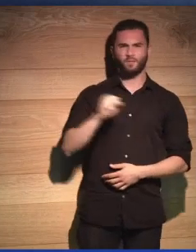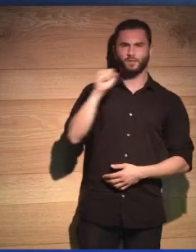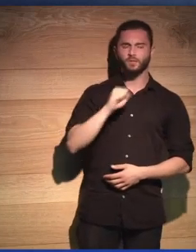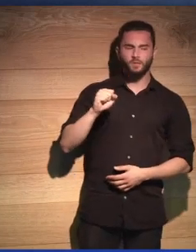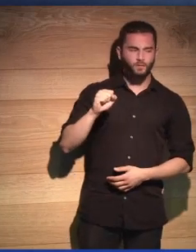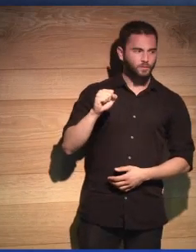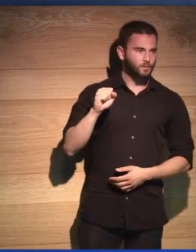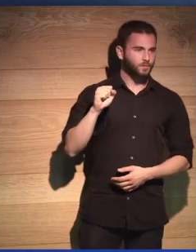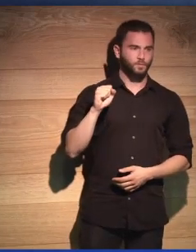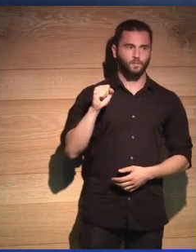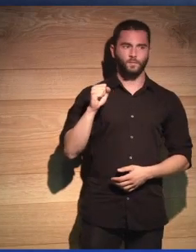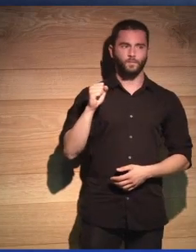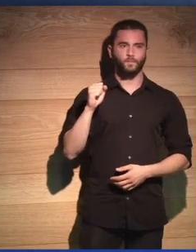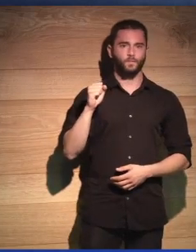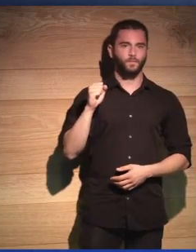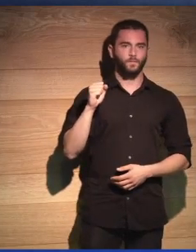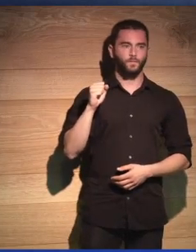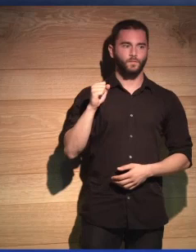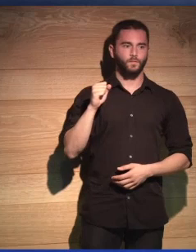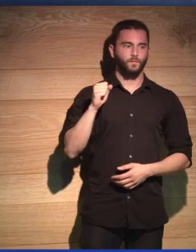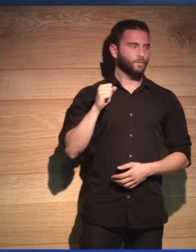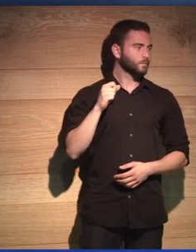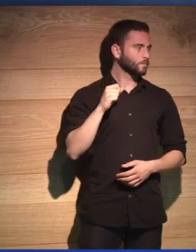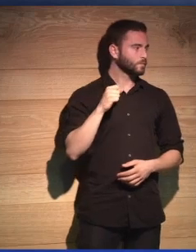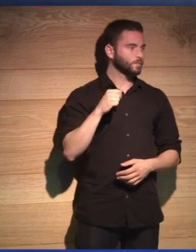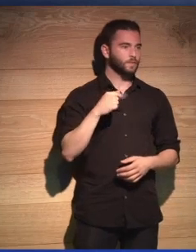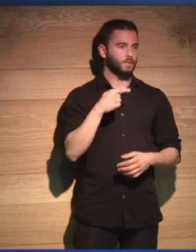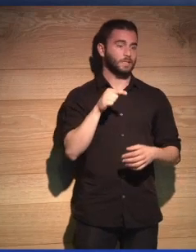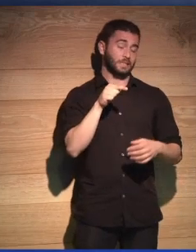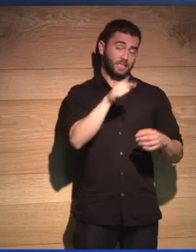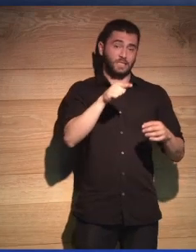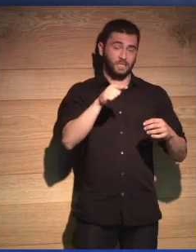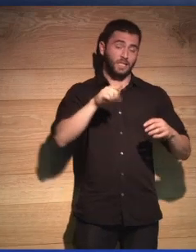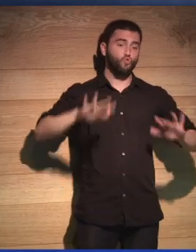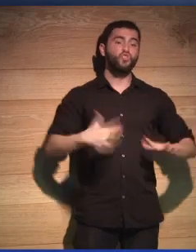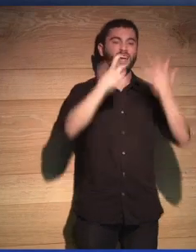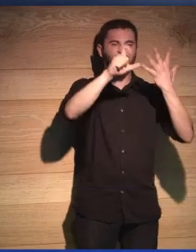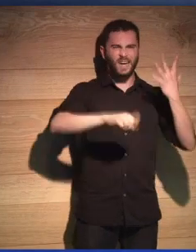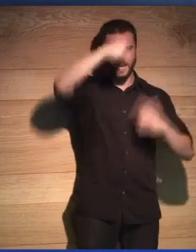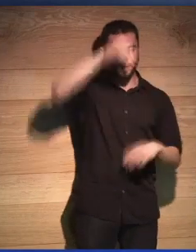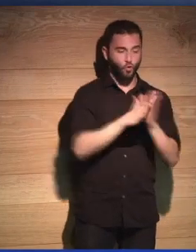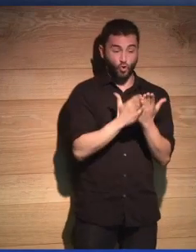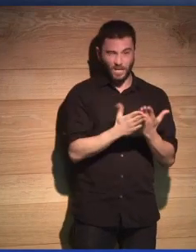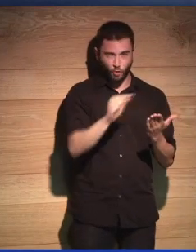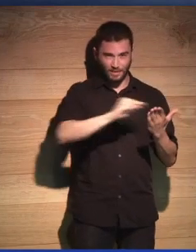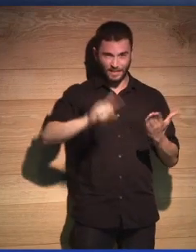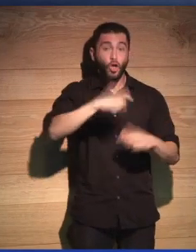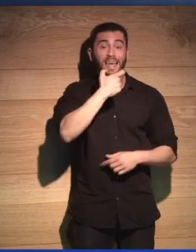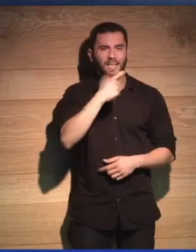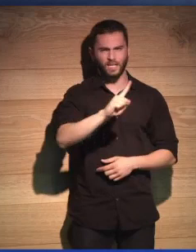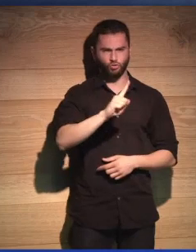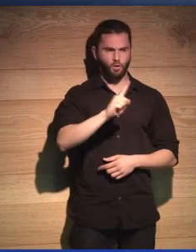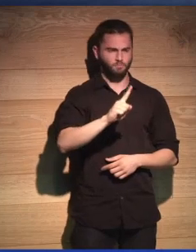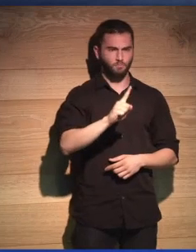particularmente la trilogía La forja de un rebelde, que es difícil creer que los libros no hayan sido escritos en inglés